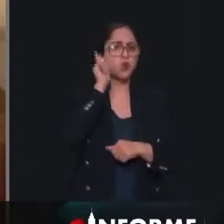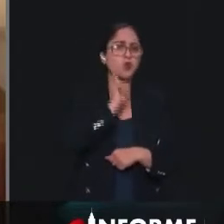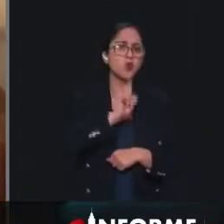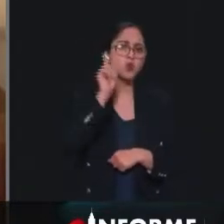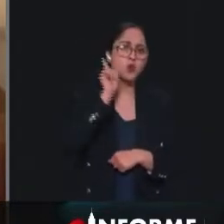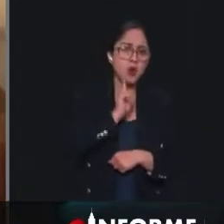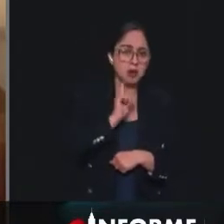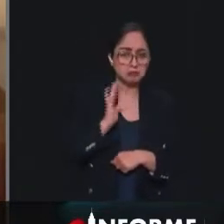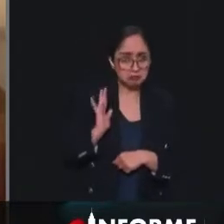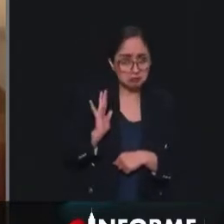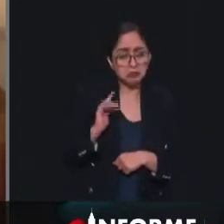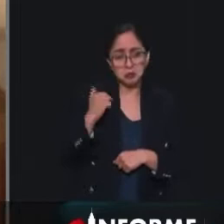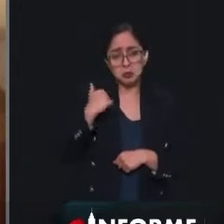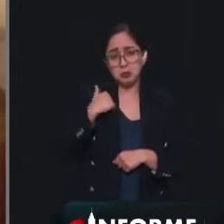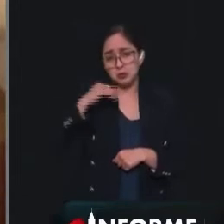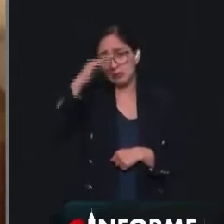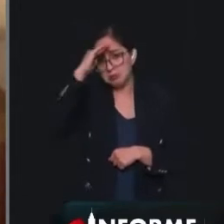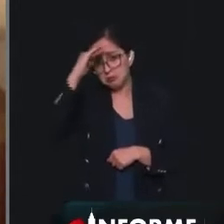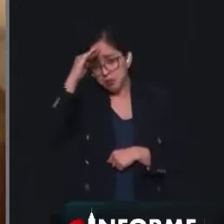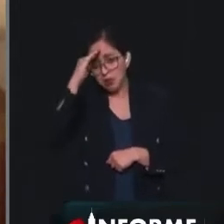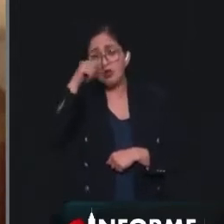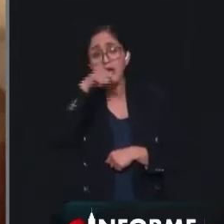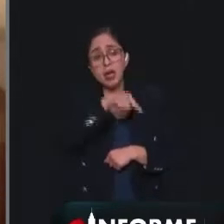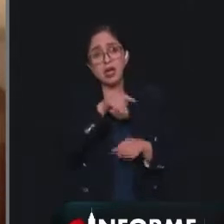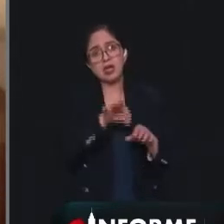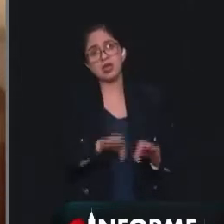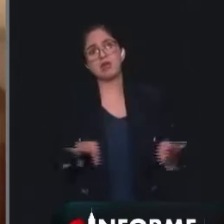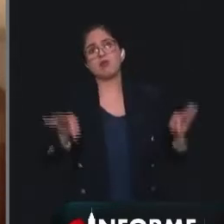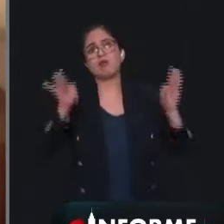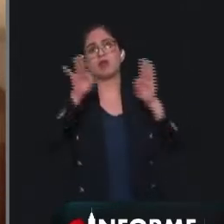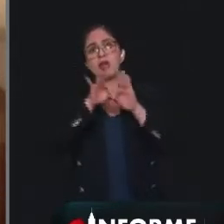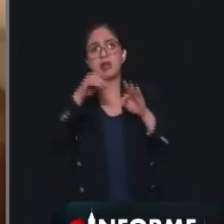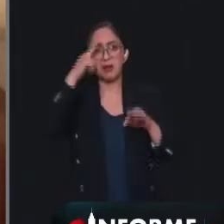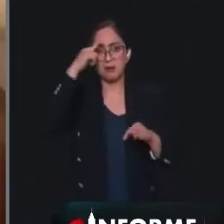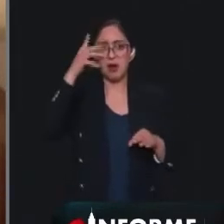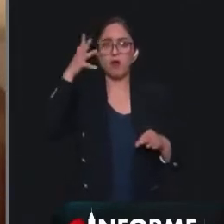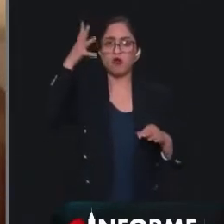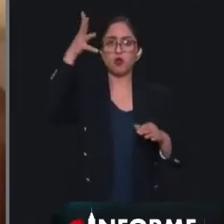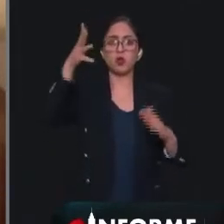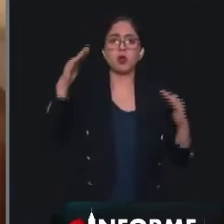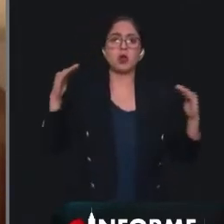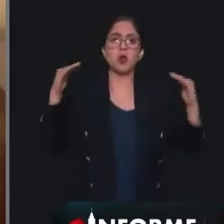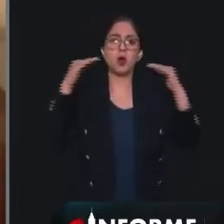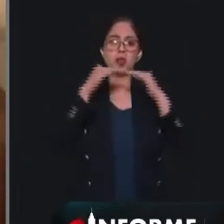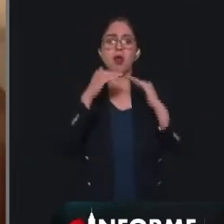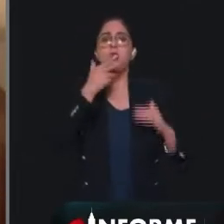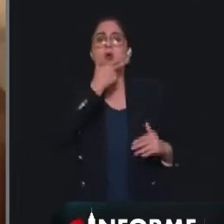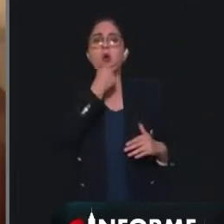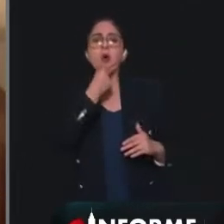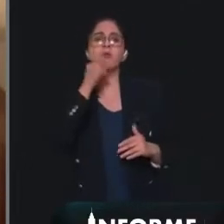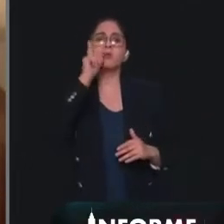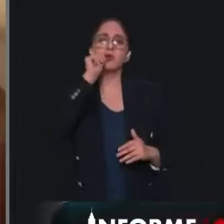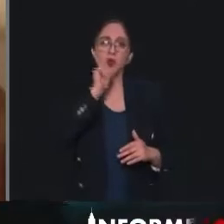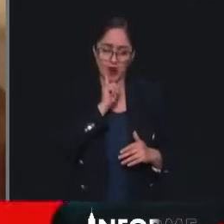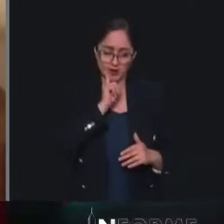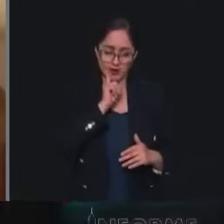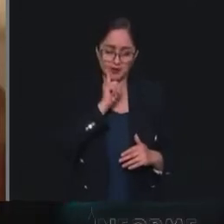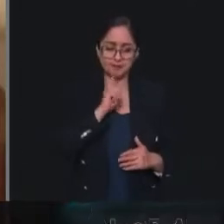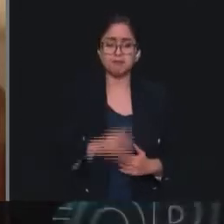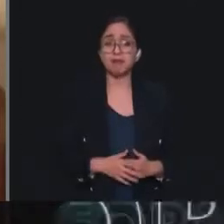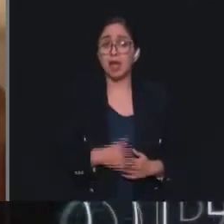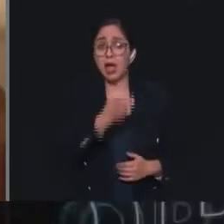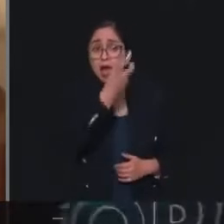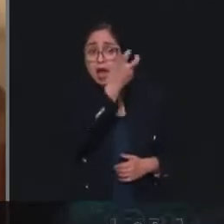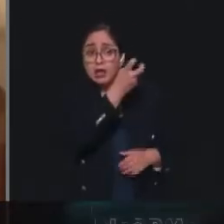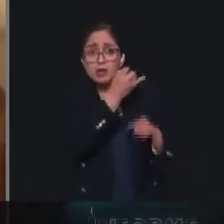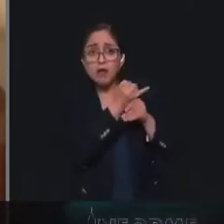fundamentales. Distribuir los cuidados es uno de los pilares fundamentales para la igualdad entre hombres y mujeres. Y sabemos poco de eso, y